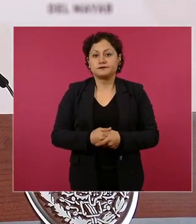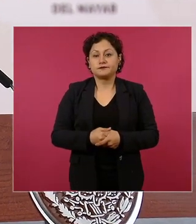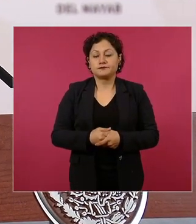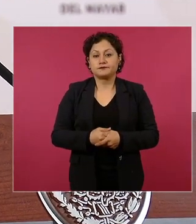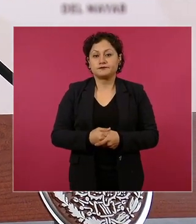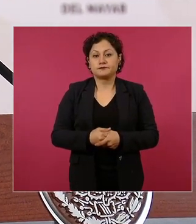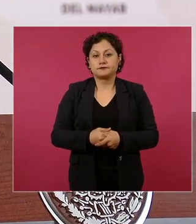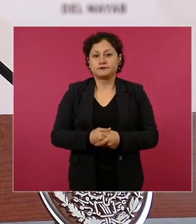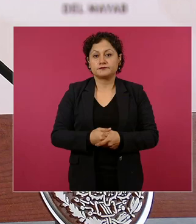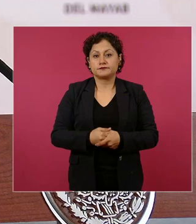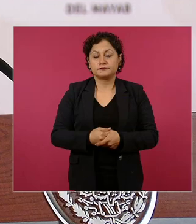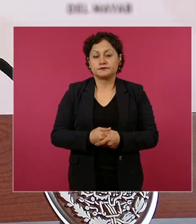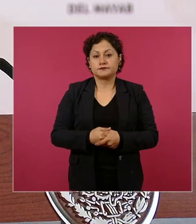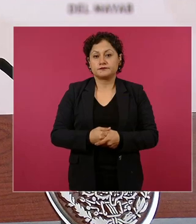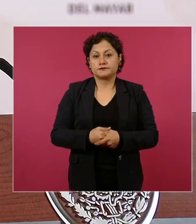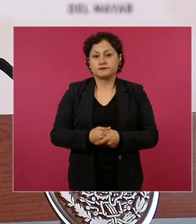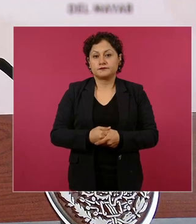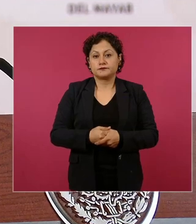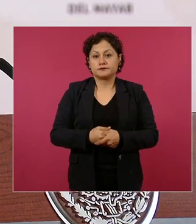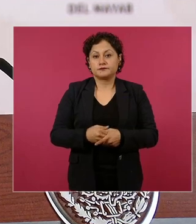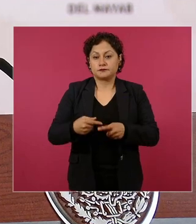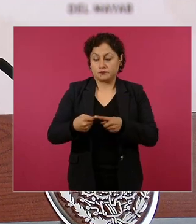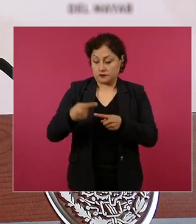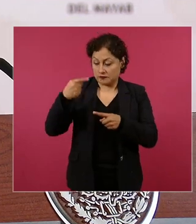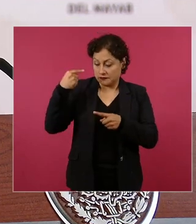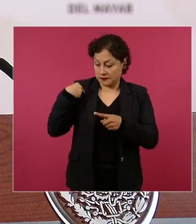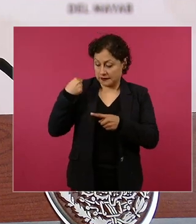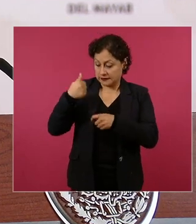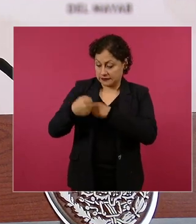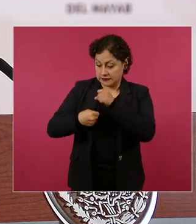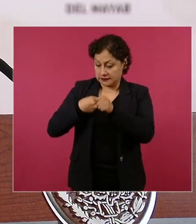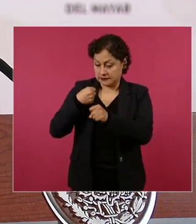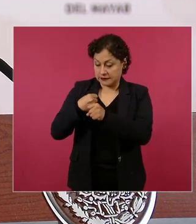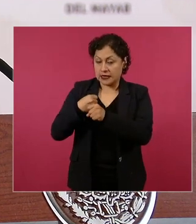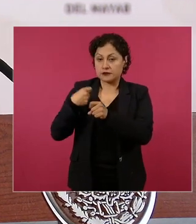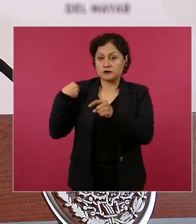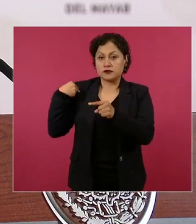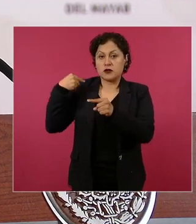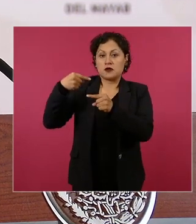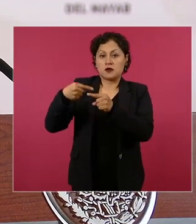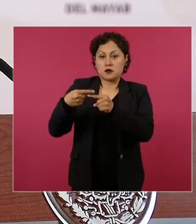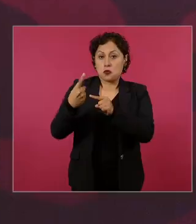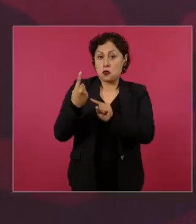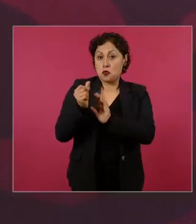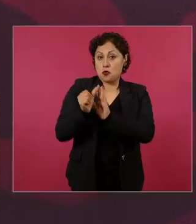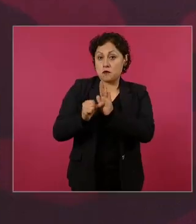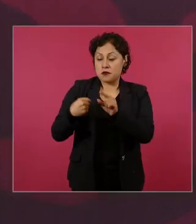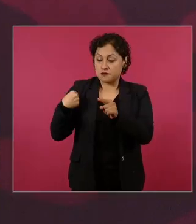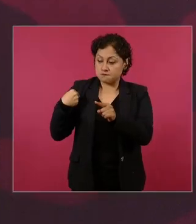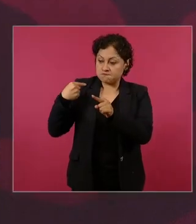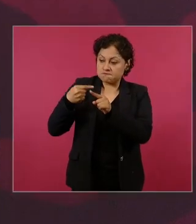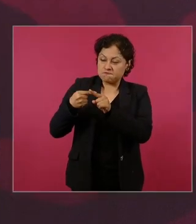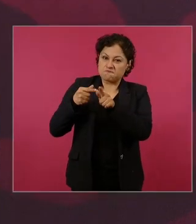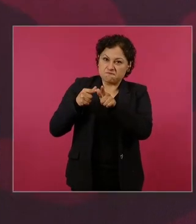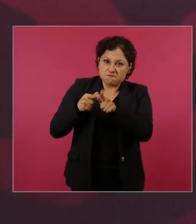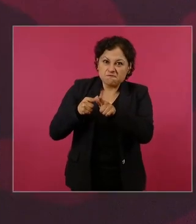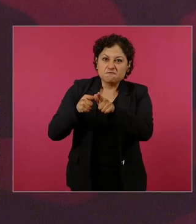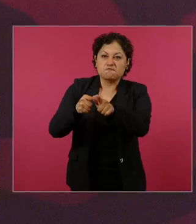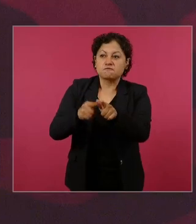ratificó el apoyo del pueblo para que continúe la